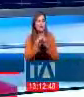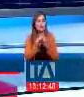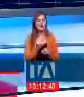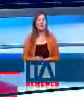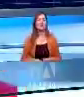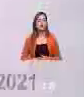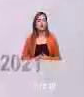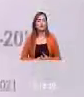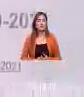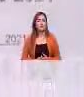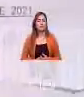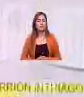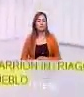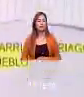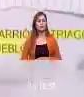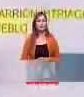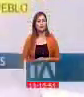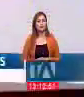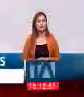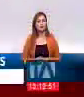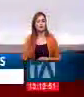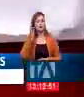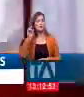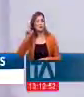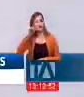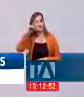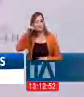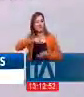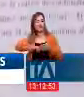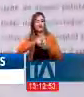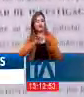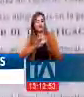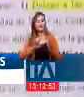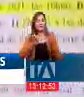Carrión, que fue firmado por Lady Diana Salazar el 17 de mayo a las